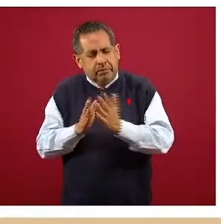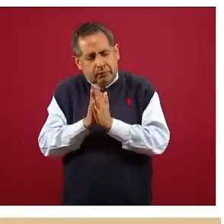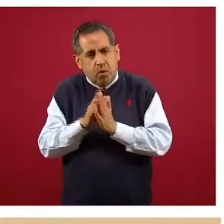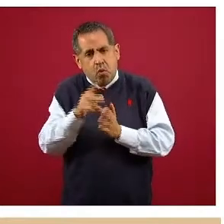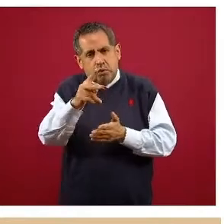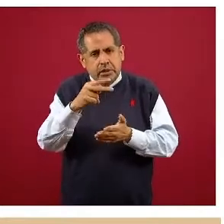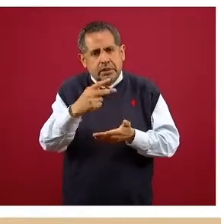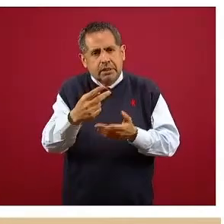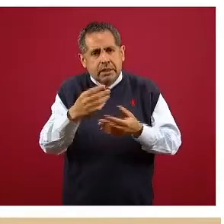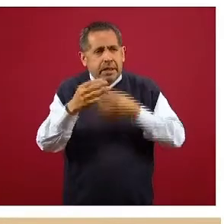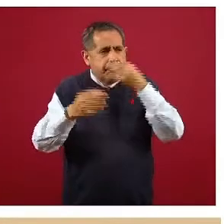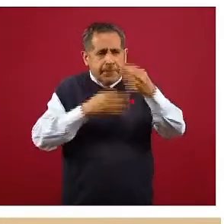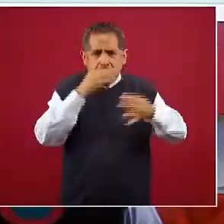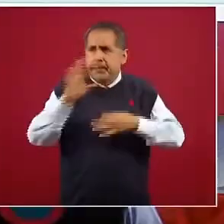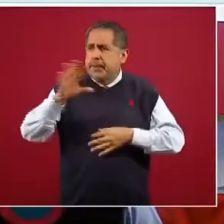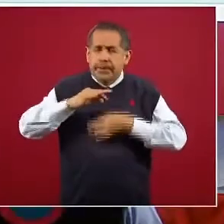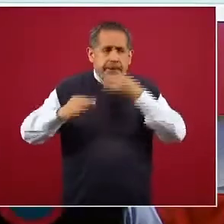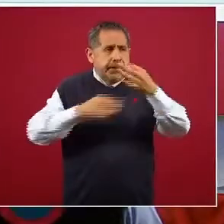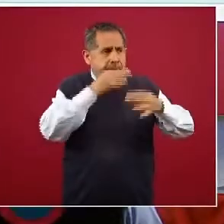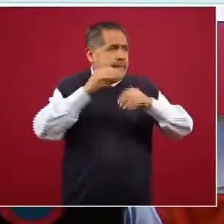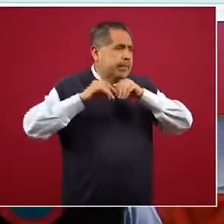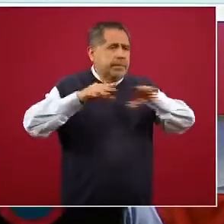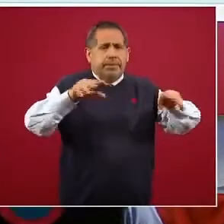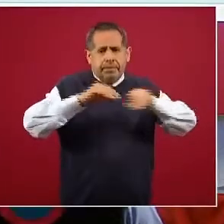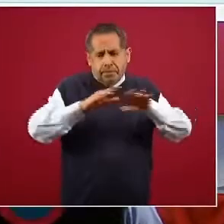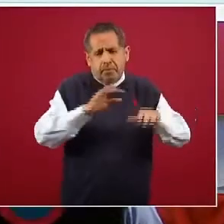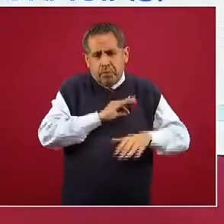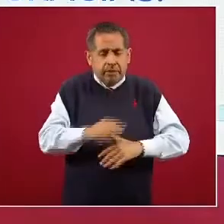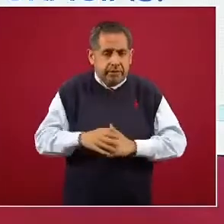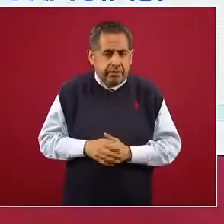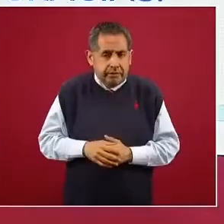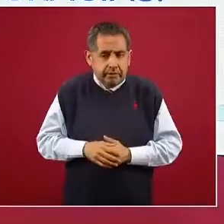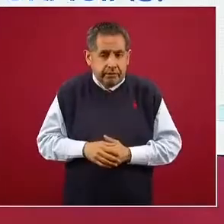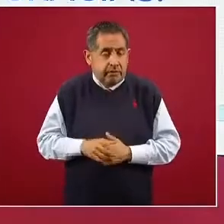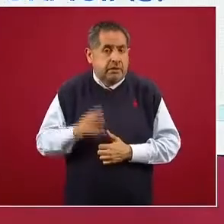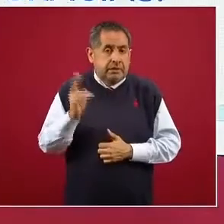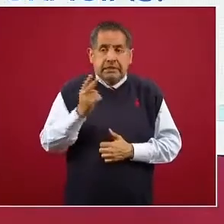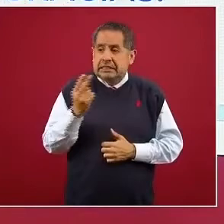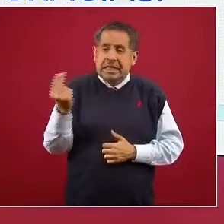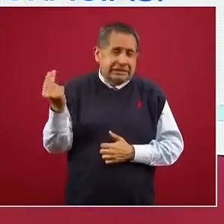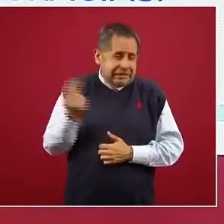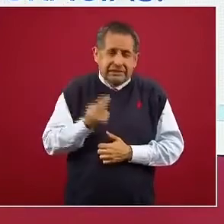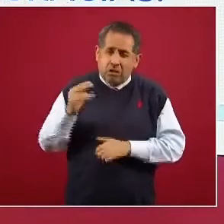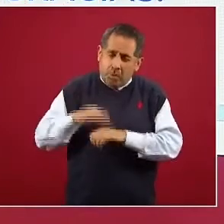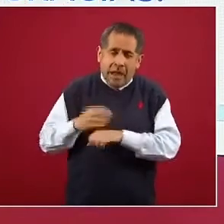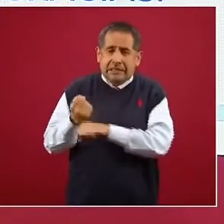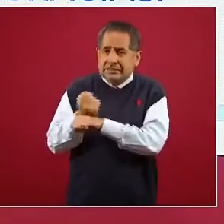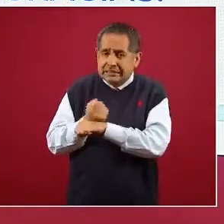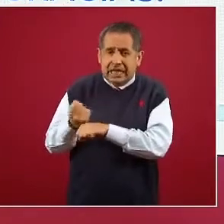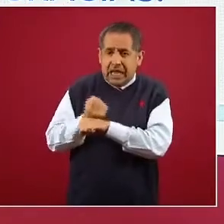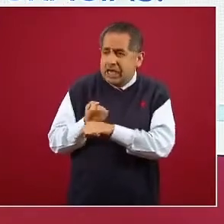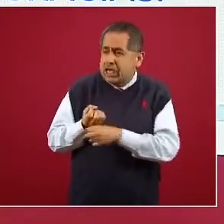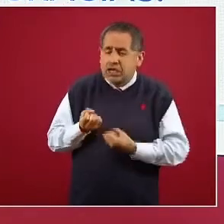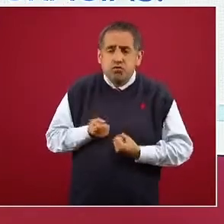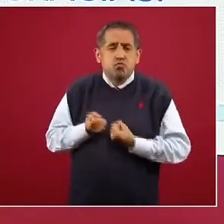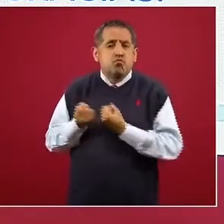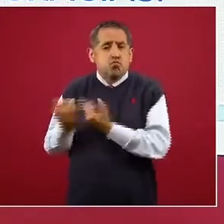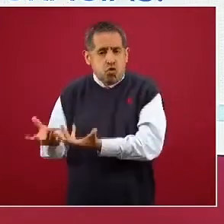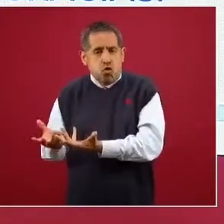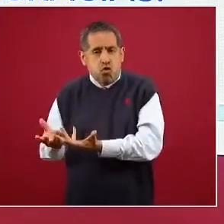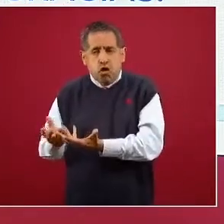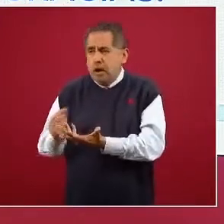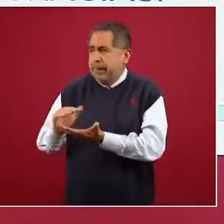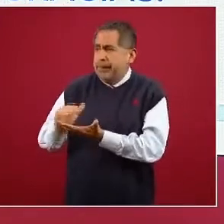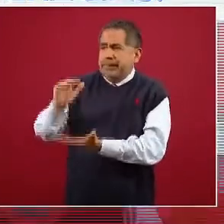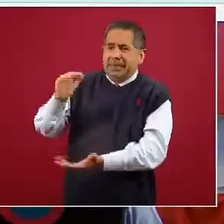invitamos a que nos ayude a difundir estos mensajes. La necesidad de incrementar la donación voluntaria y